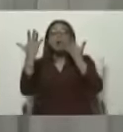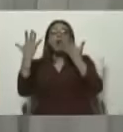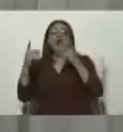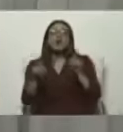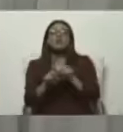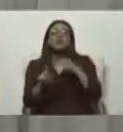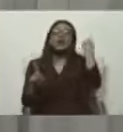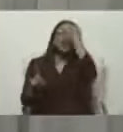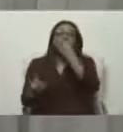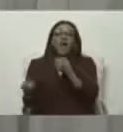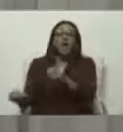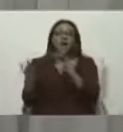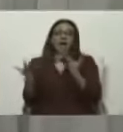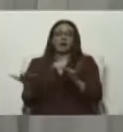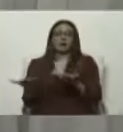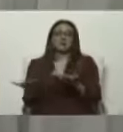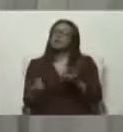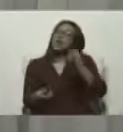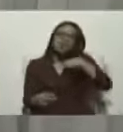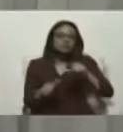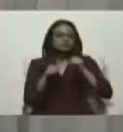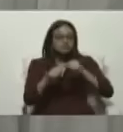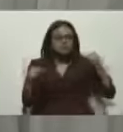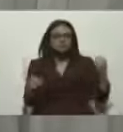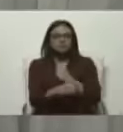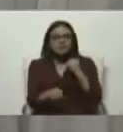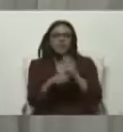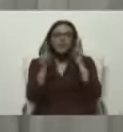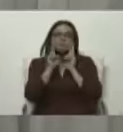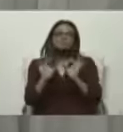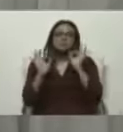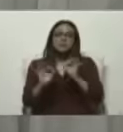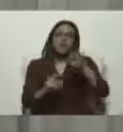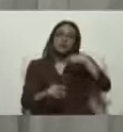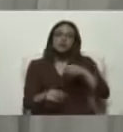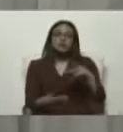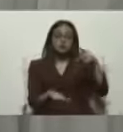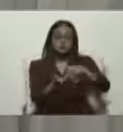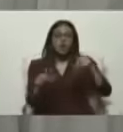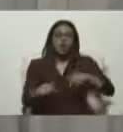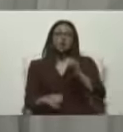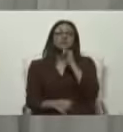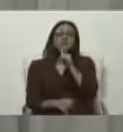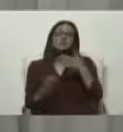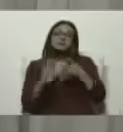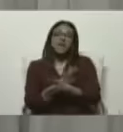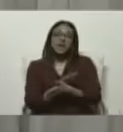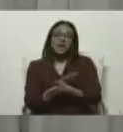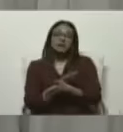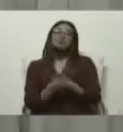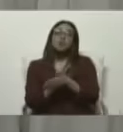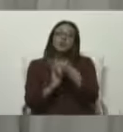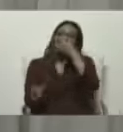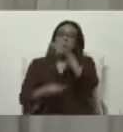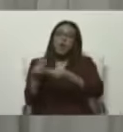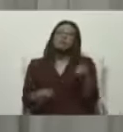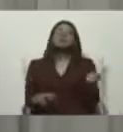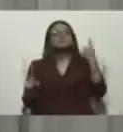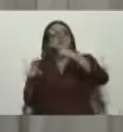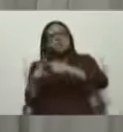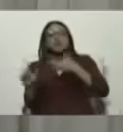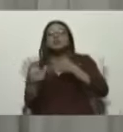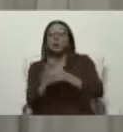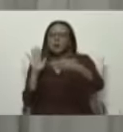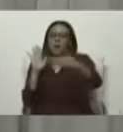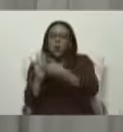plena cara. Nosotros venimos hoy aquí a denunciar un evento más de afectación